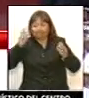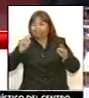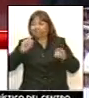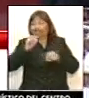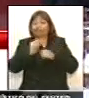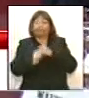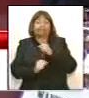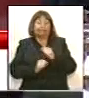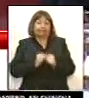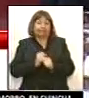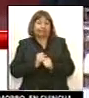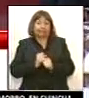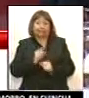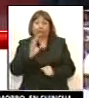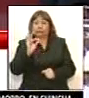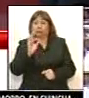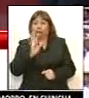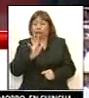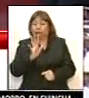el Perú